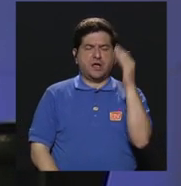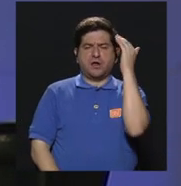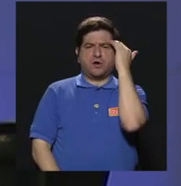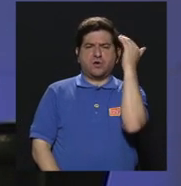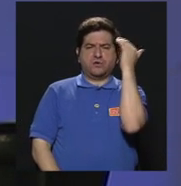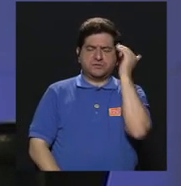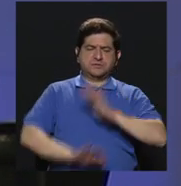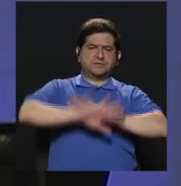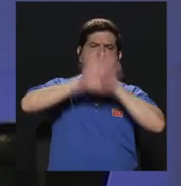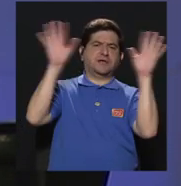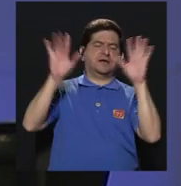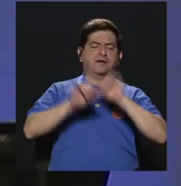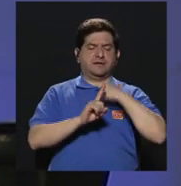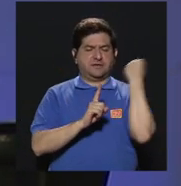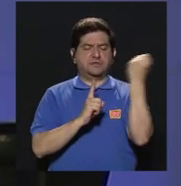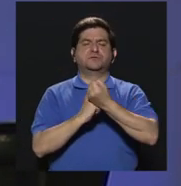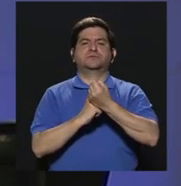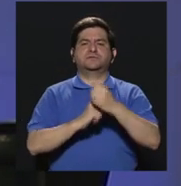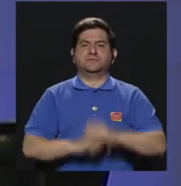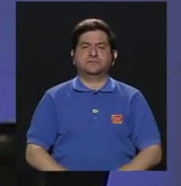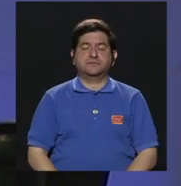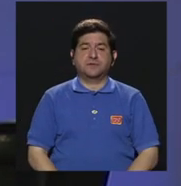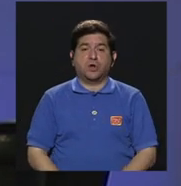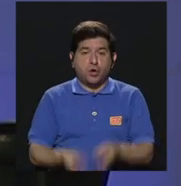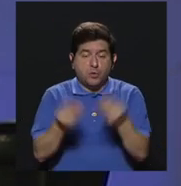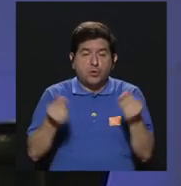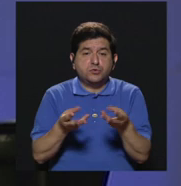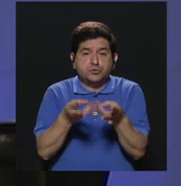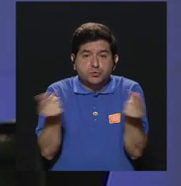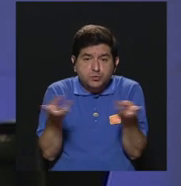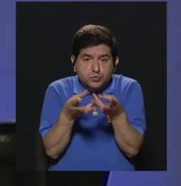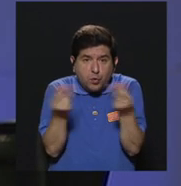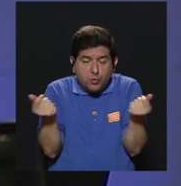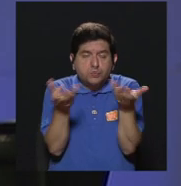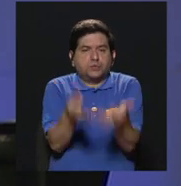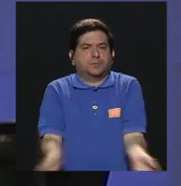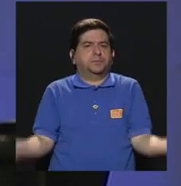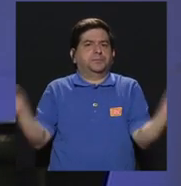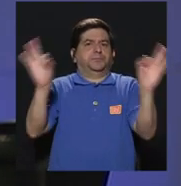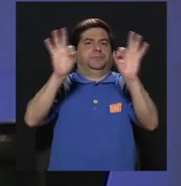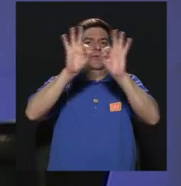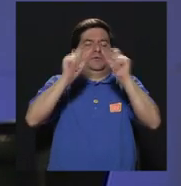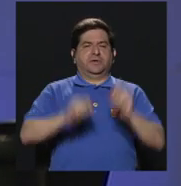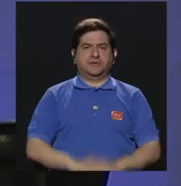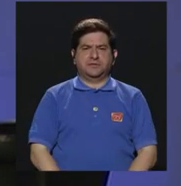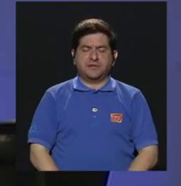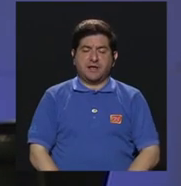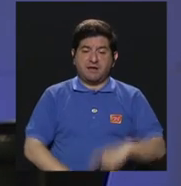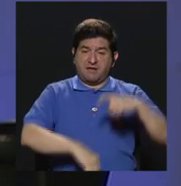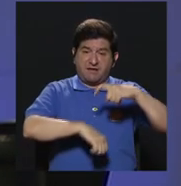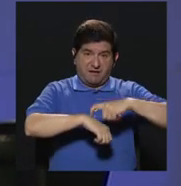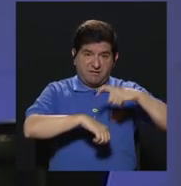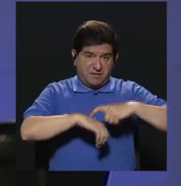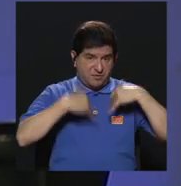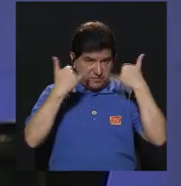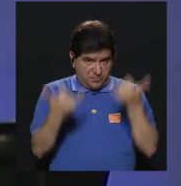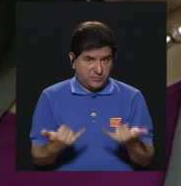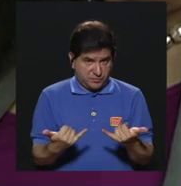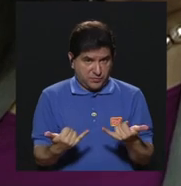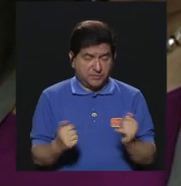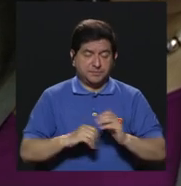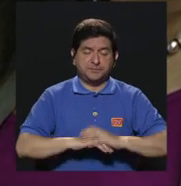conciencia lúcida de la sociedad, generando soluciones que son de vital importancia en los tiempos en que